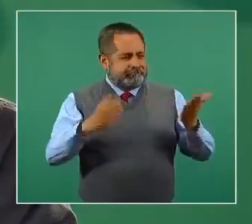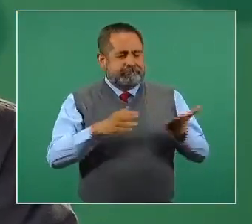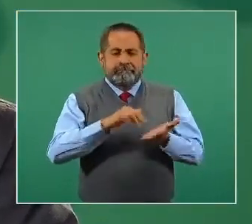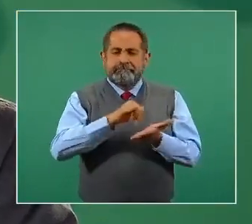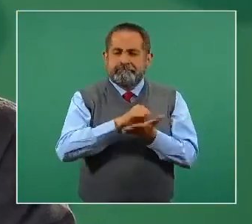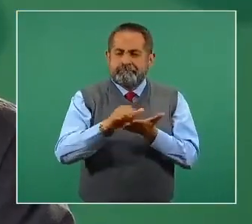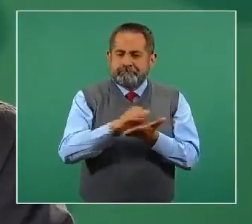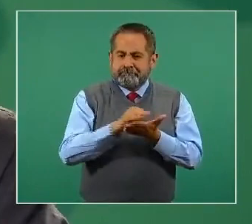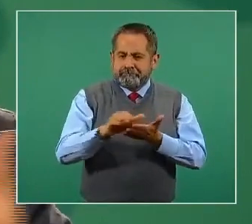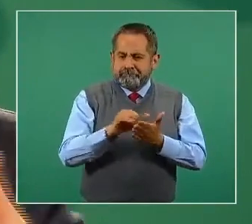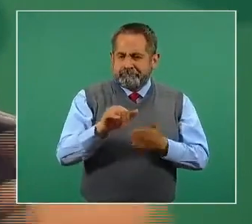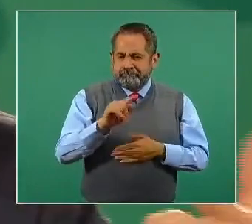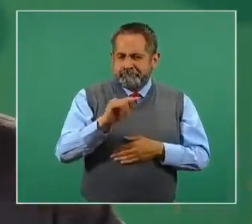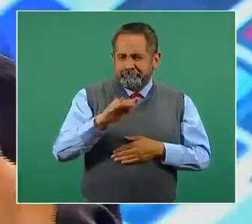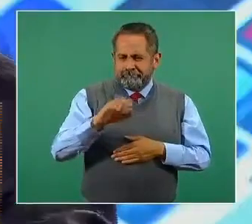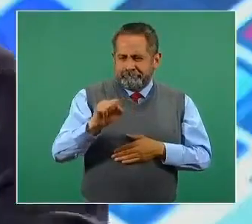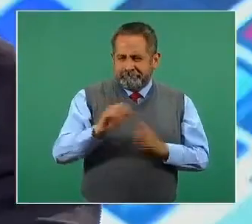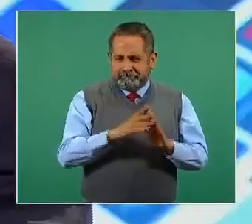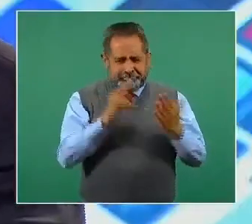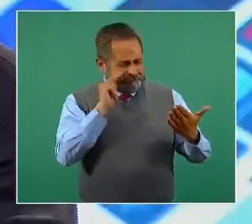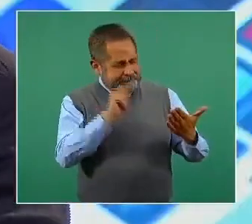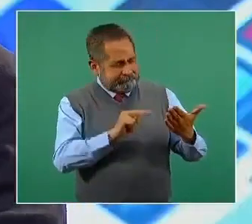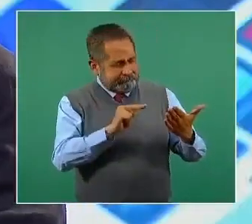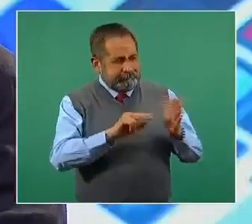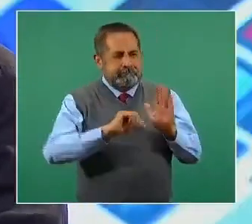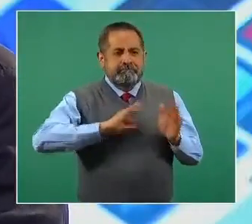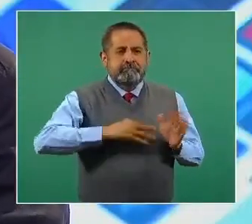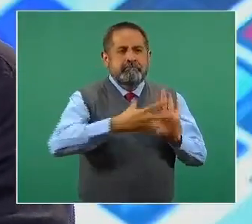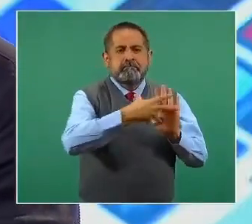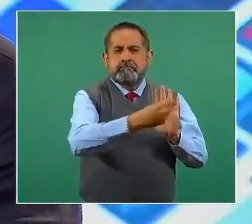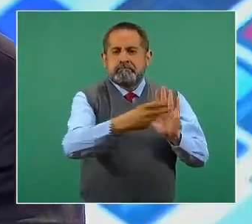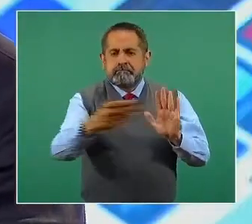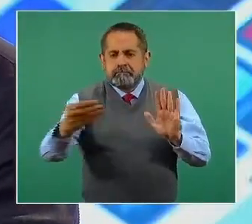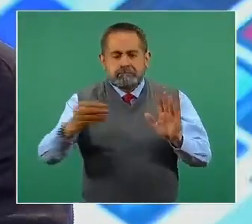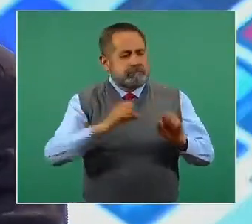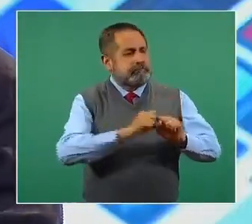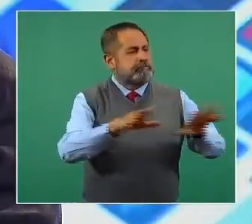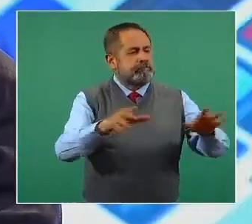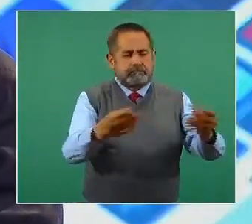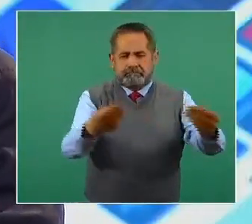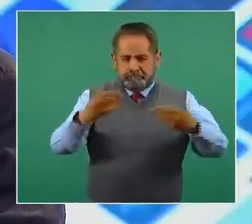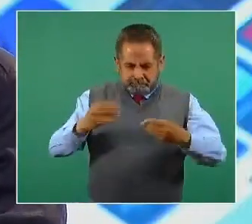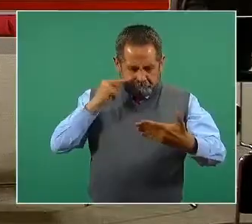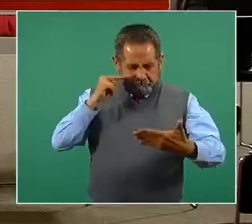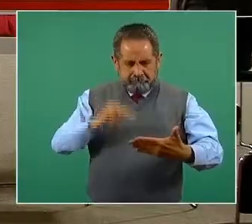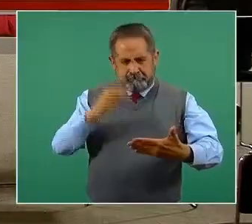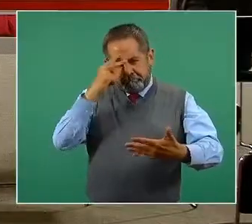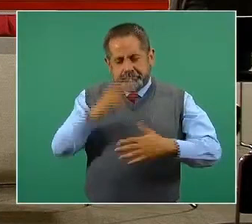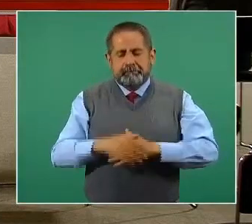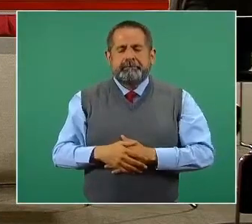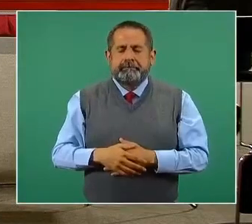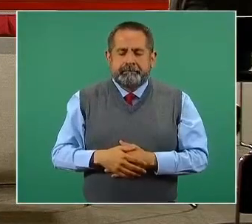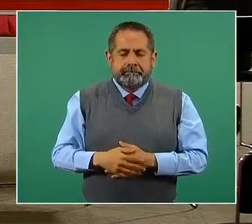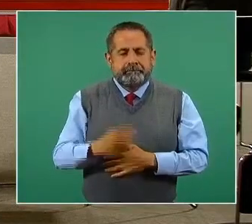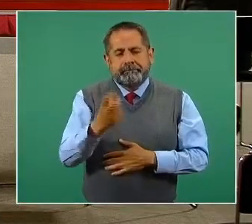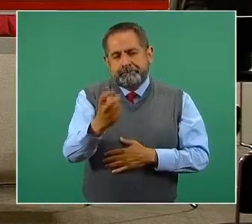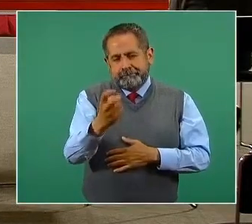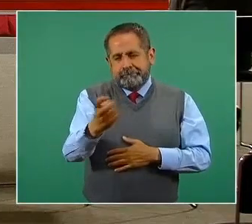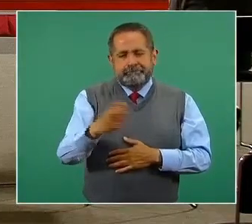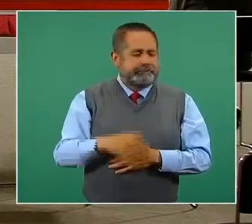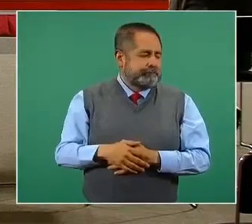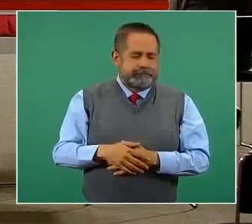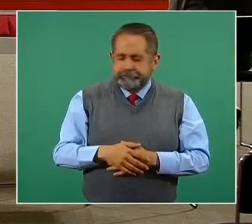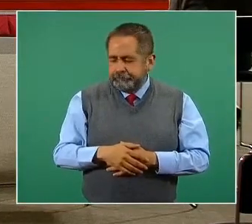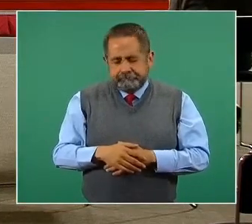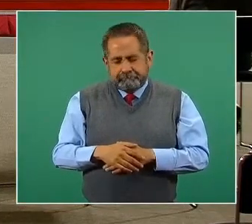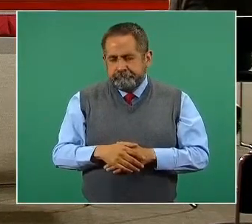Times, pero luego se replica entre las agencias de noticias, acaba llegando a nuestro país. Esta noticia, sacada de contexto,